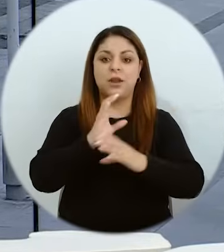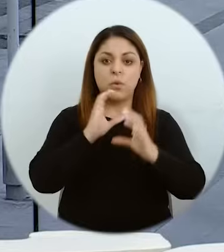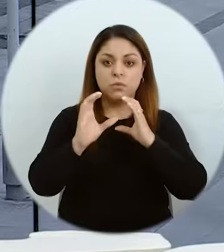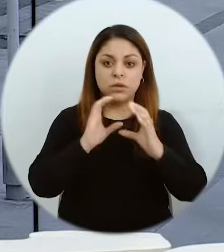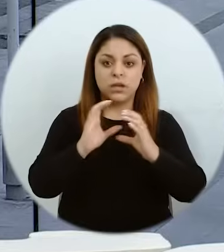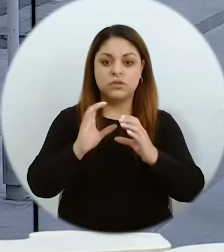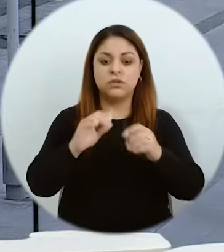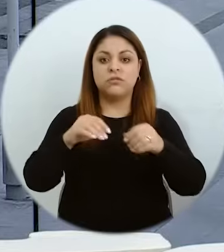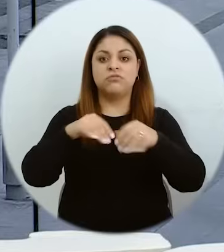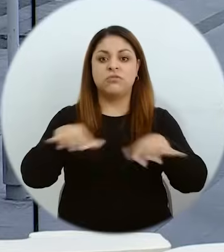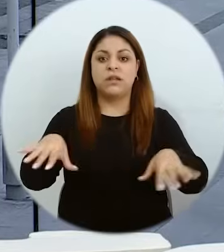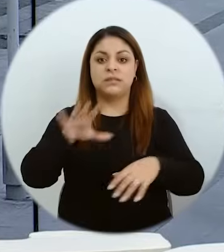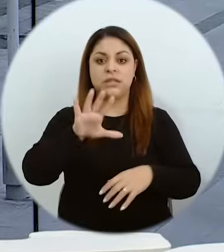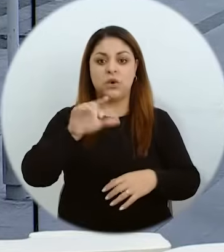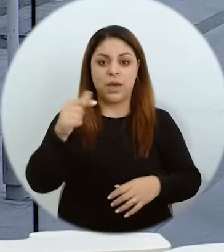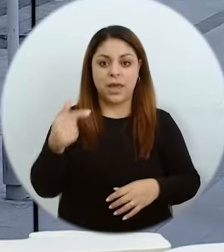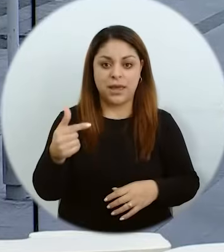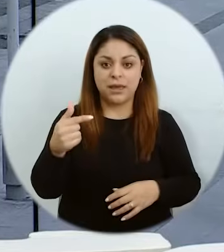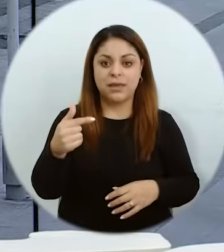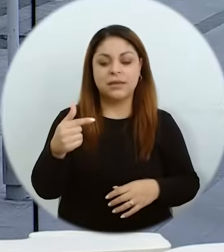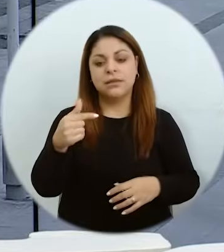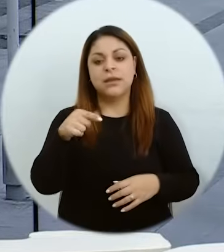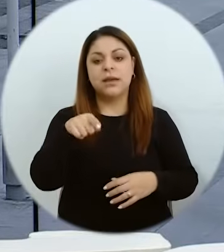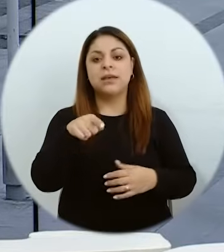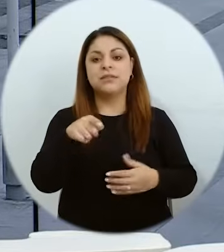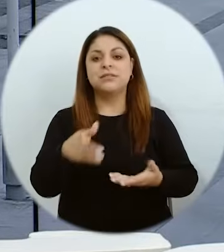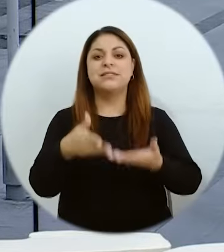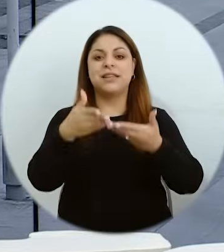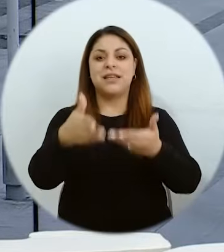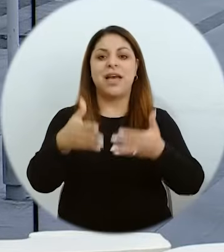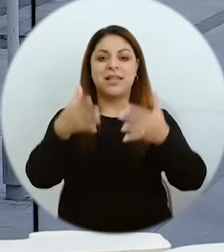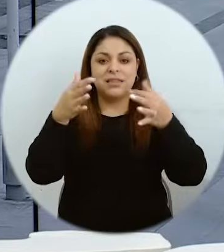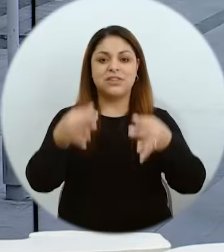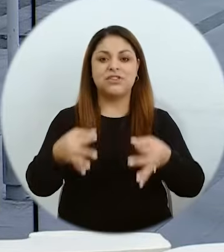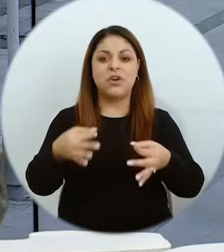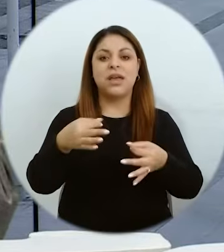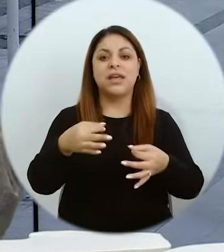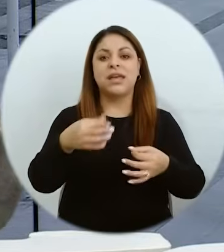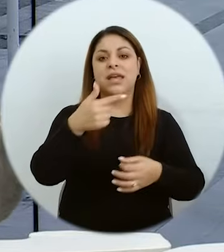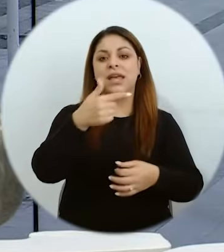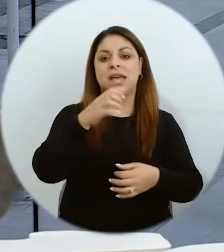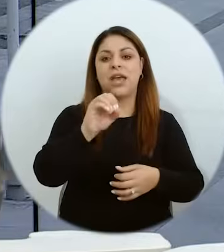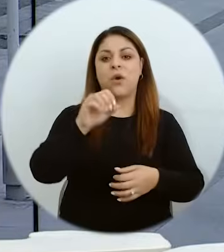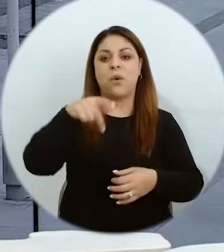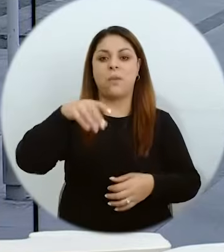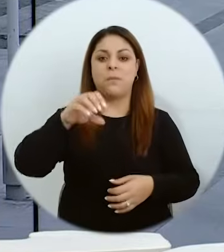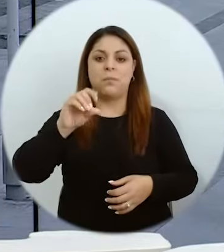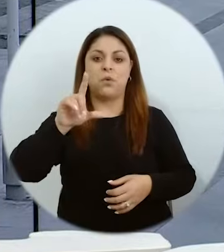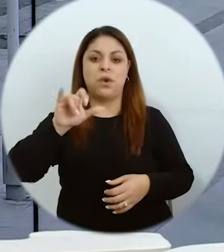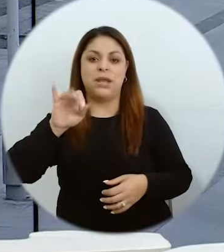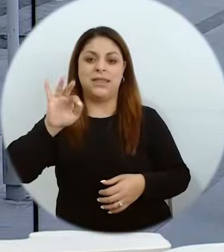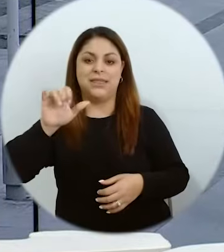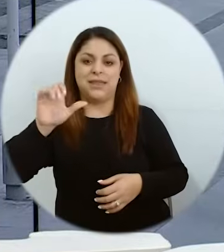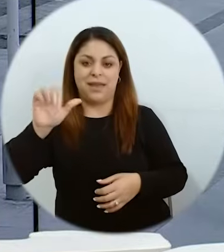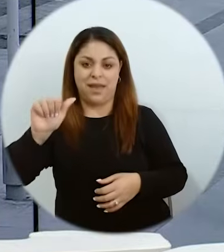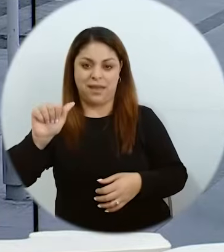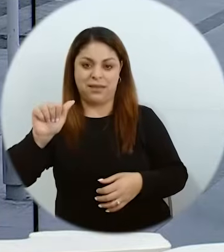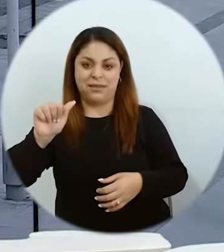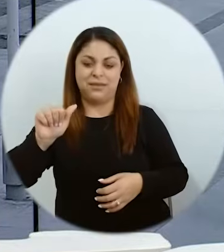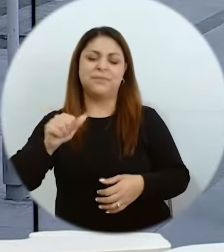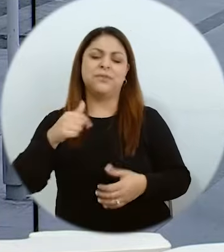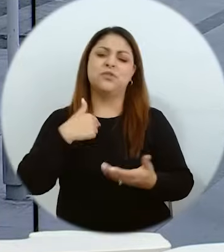las telecomunicaciones, de la red 5G, prácticamente se le dio una decisión geopolítica.